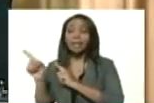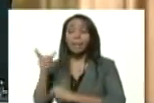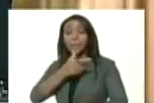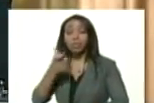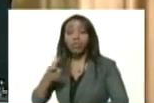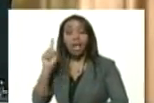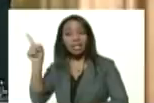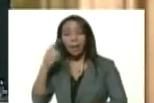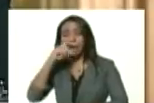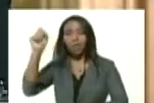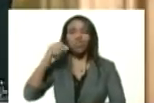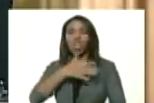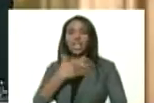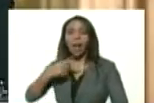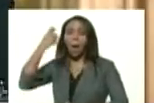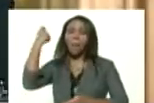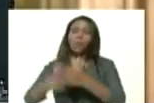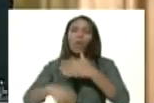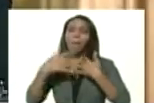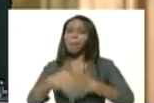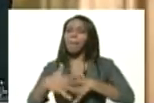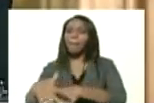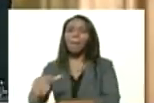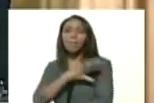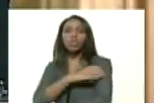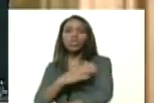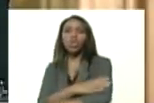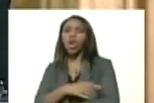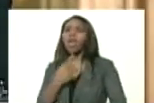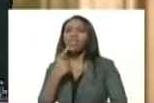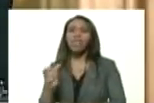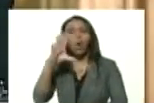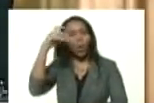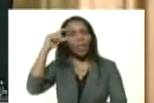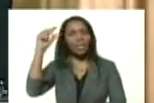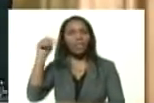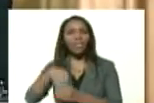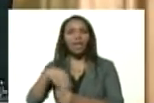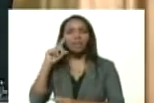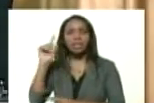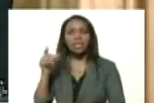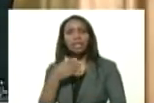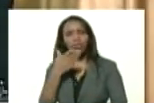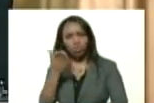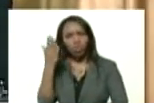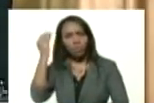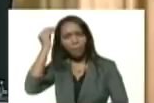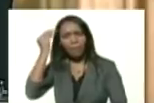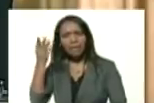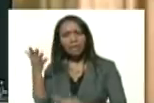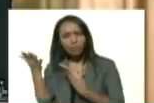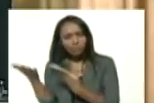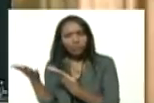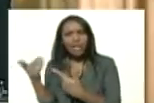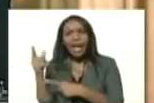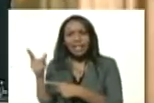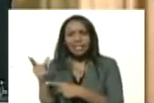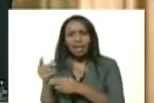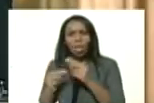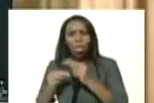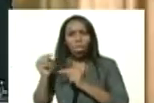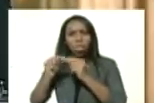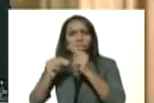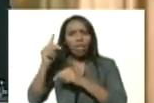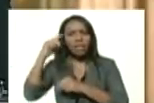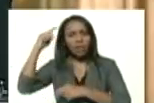que maduro quería prohibir las marchas de la oposición y tiró la cuarentena qué te parece a ti este constructo de